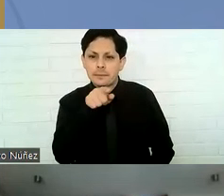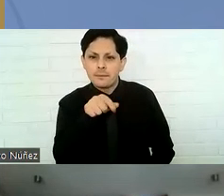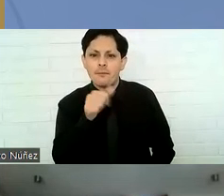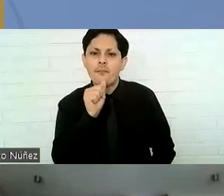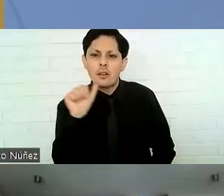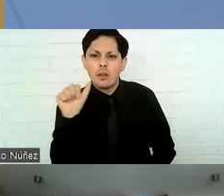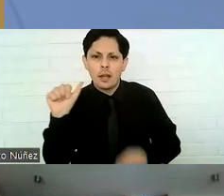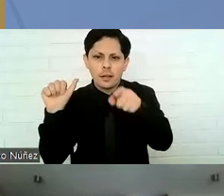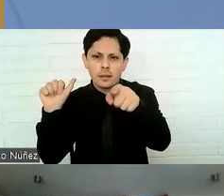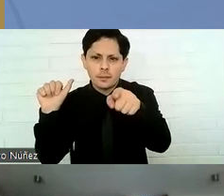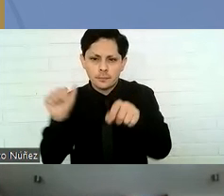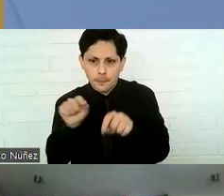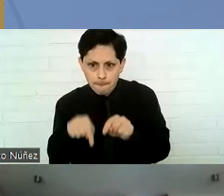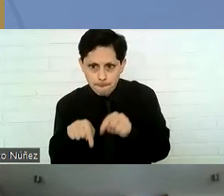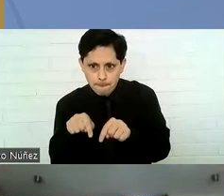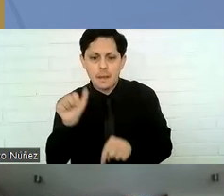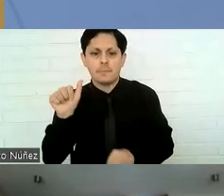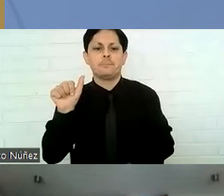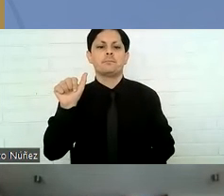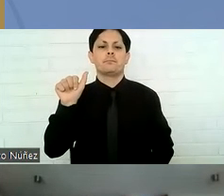las epistemologías del sur.